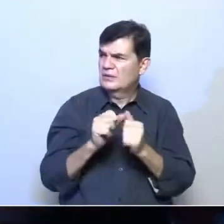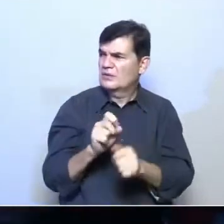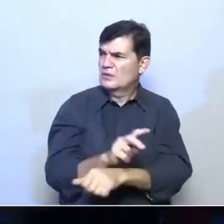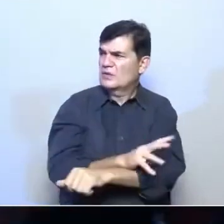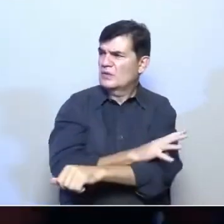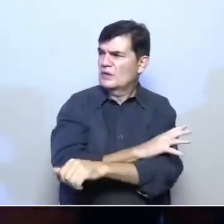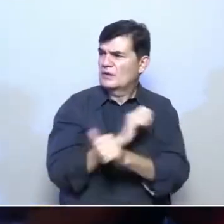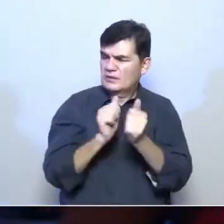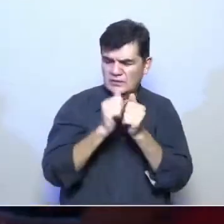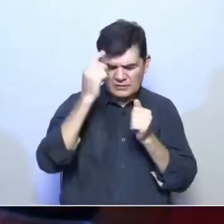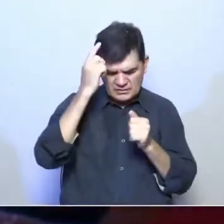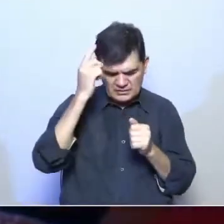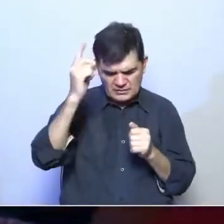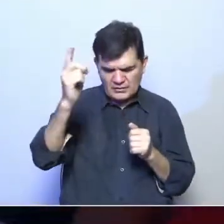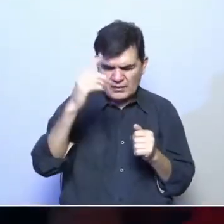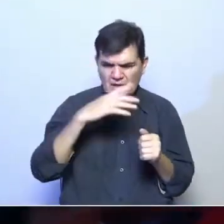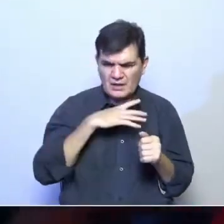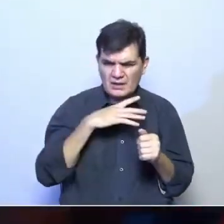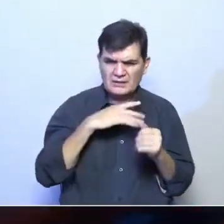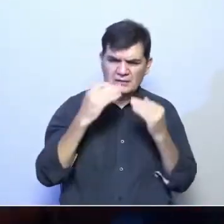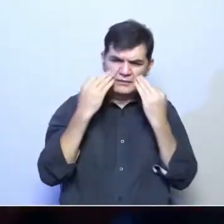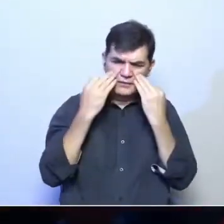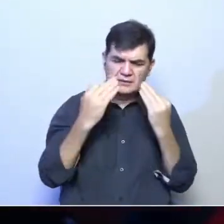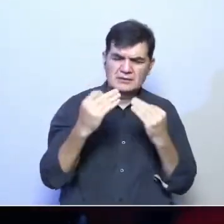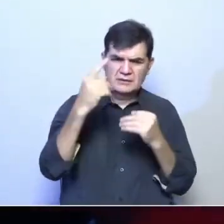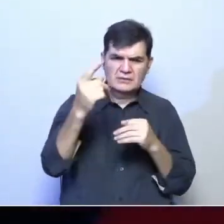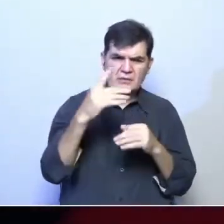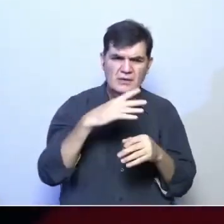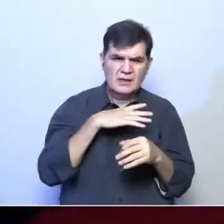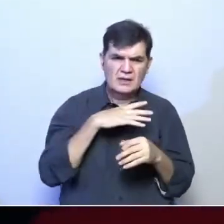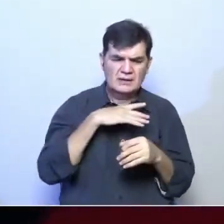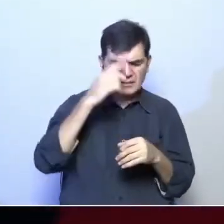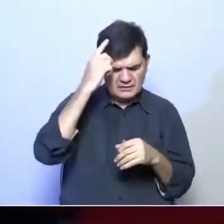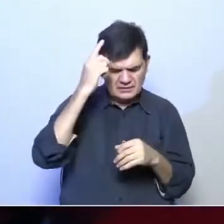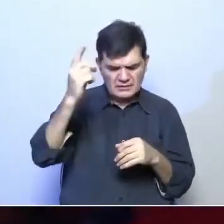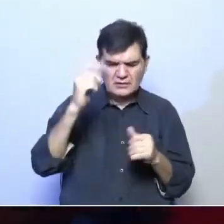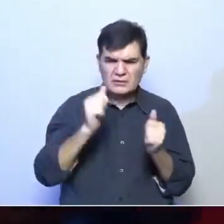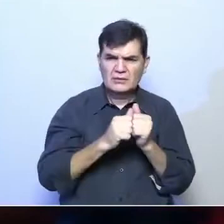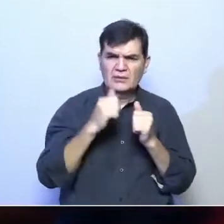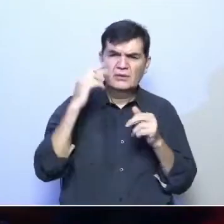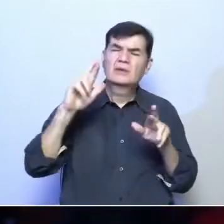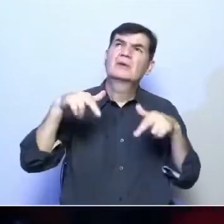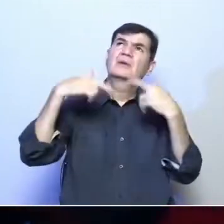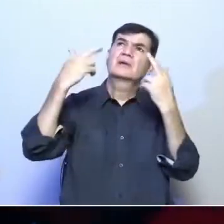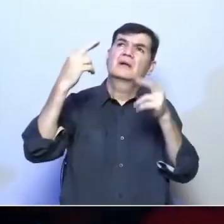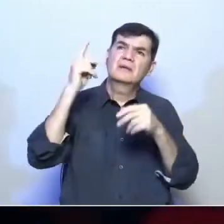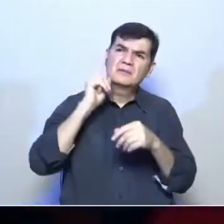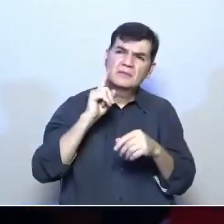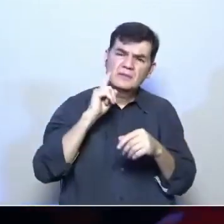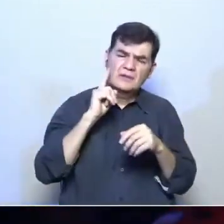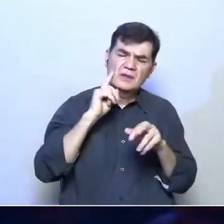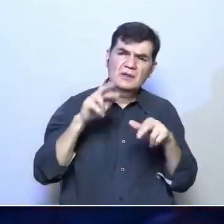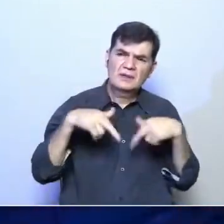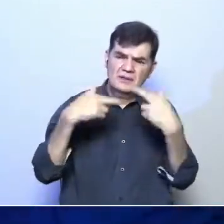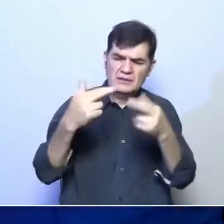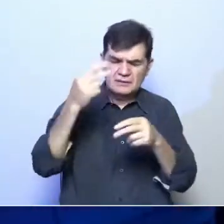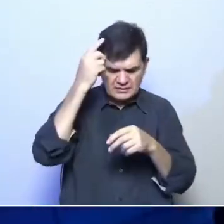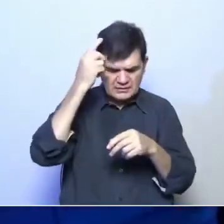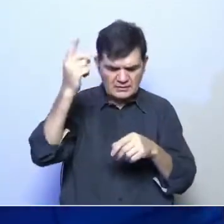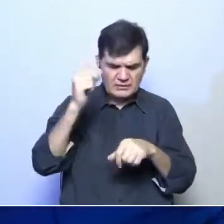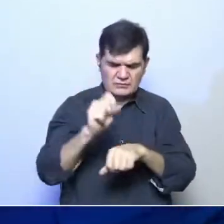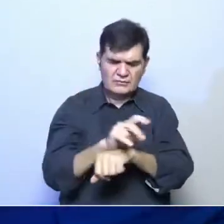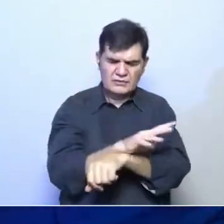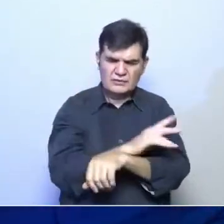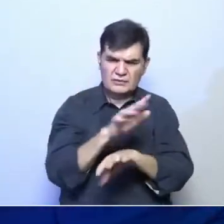por la presencia de Dios. Esa es la presencia en tus pies. Llévate tu regalo, mujer. Esa es la presencia de Dios en